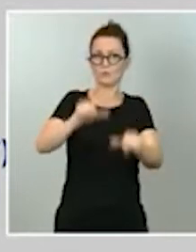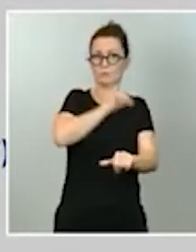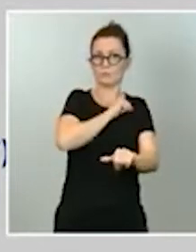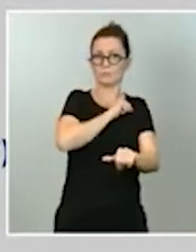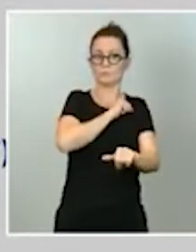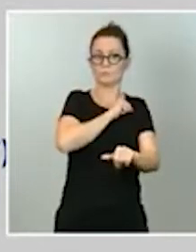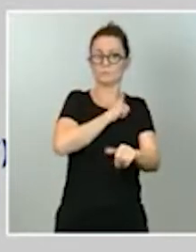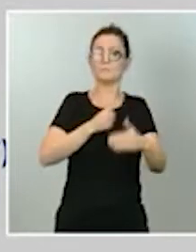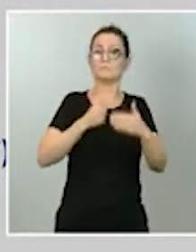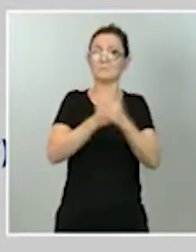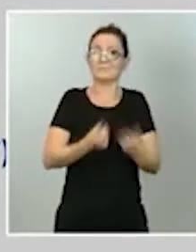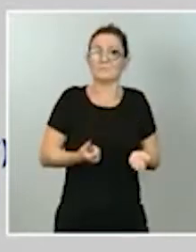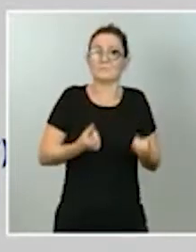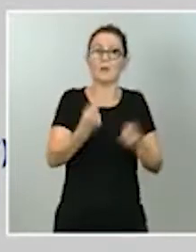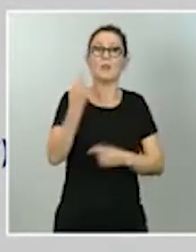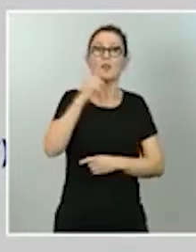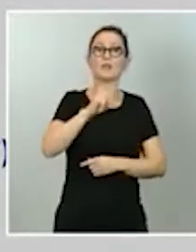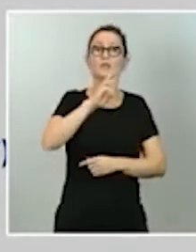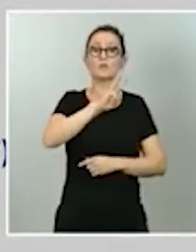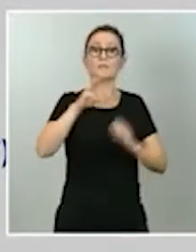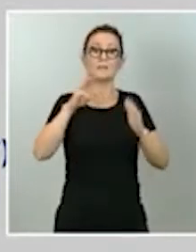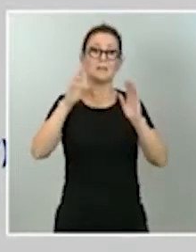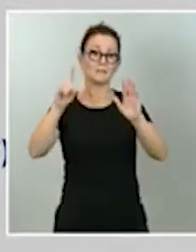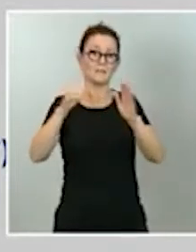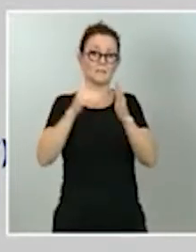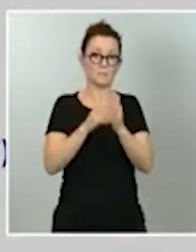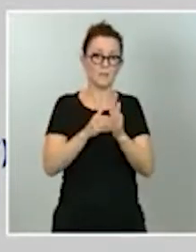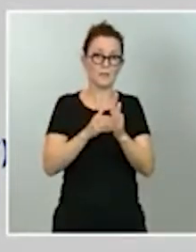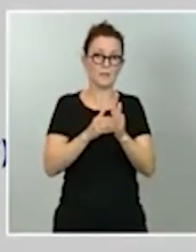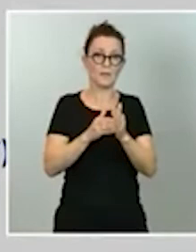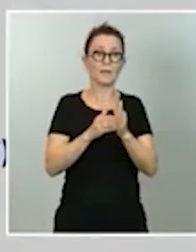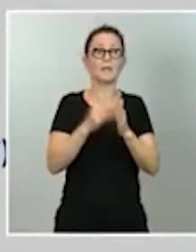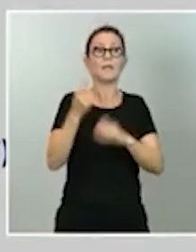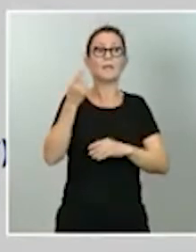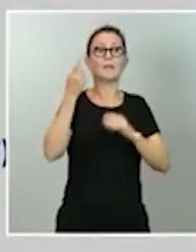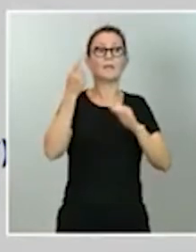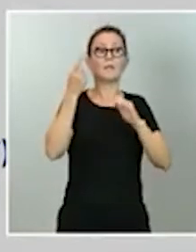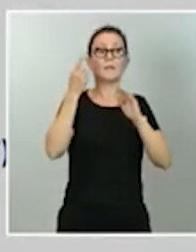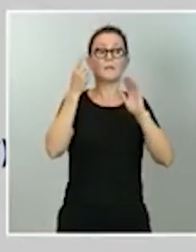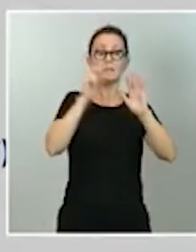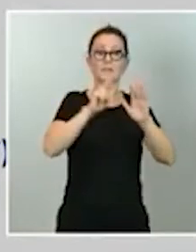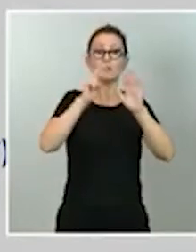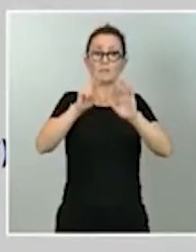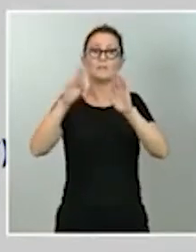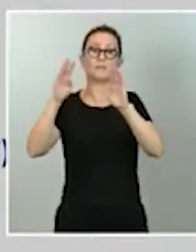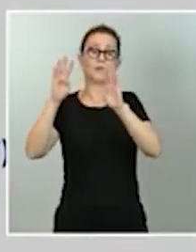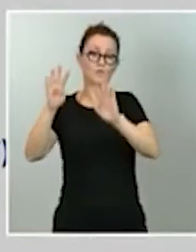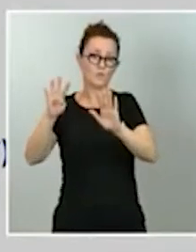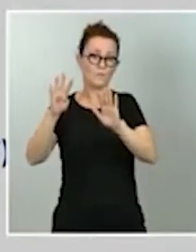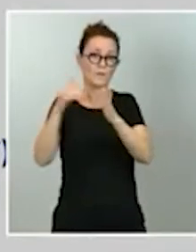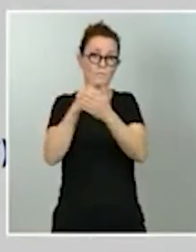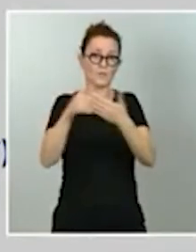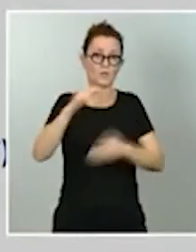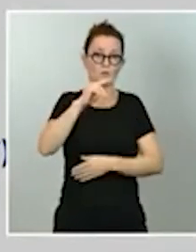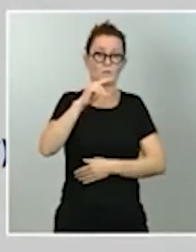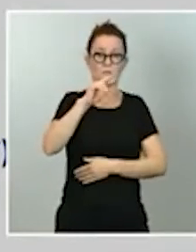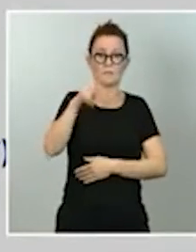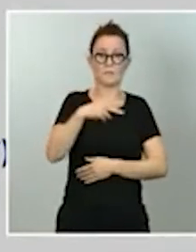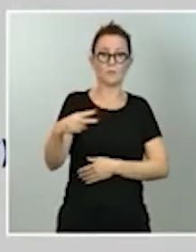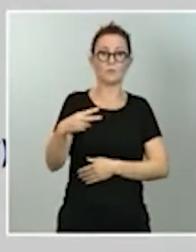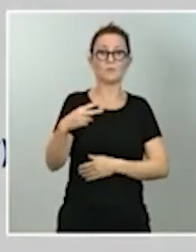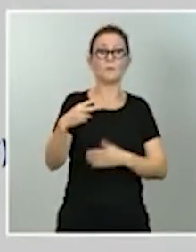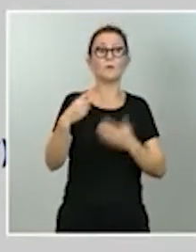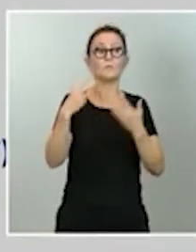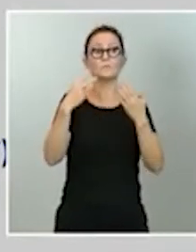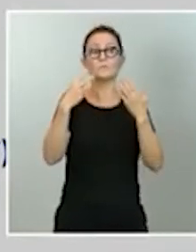a 136 mil 779 millones de euros esto supone un 72 por ciento más que el límite